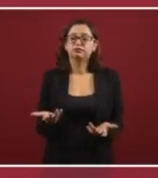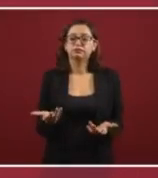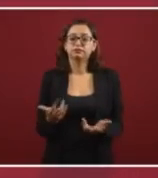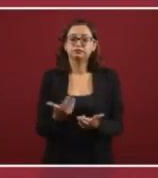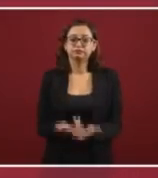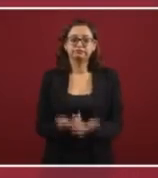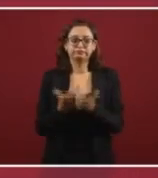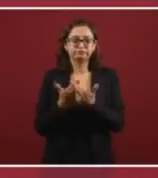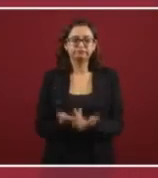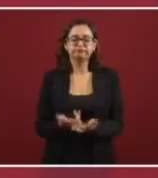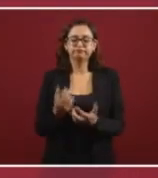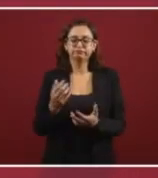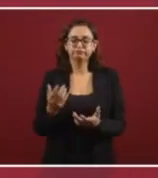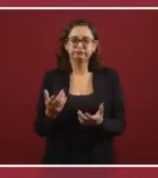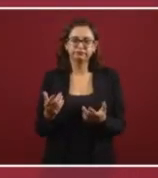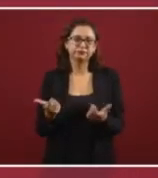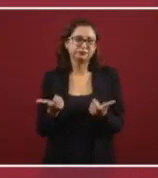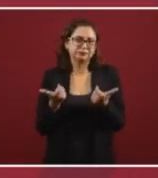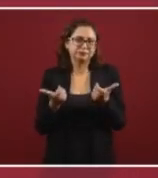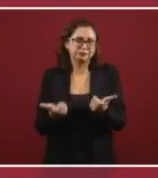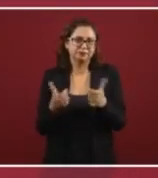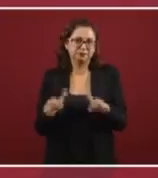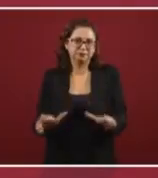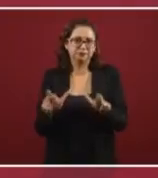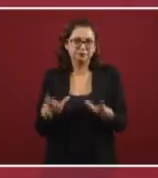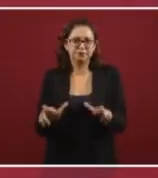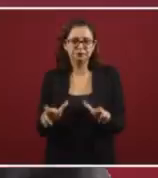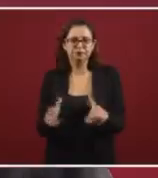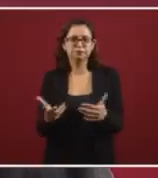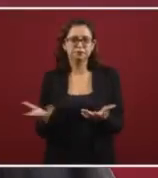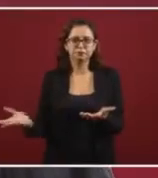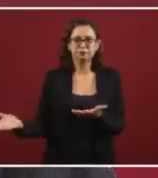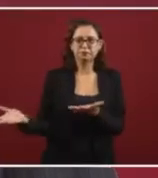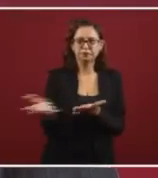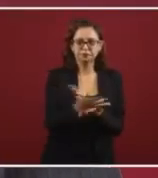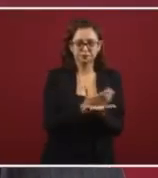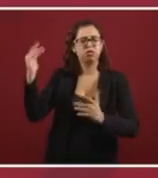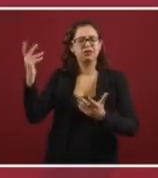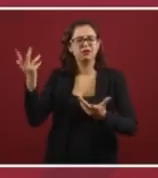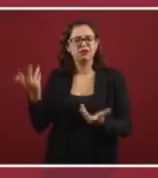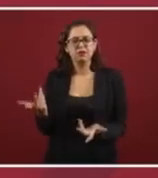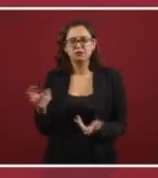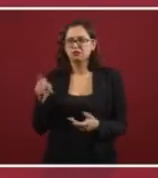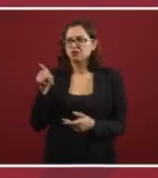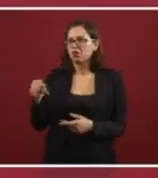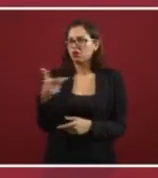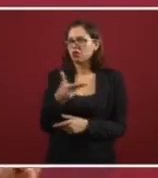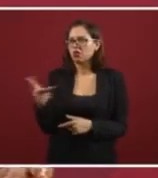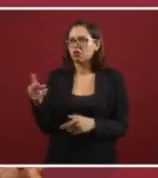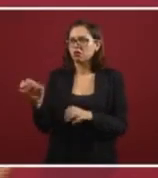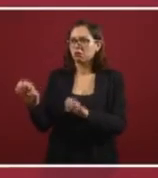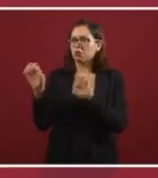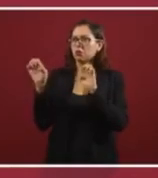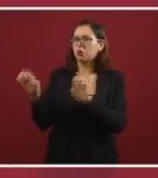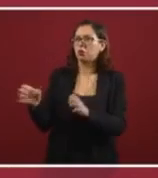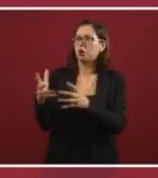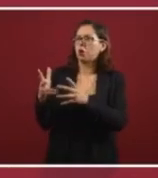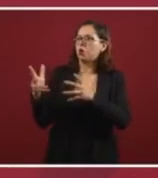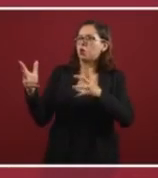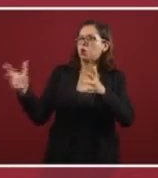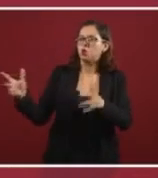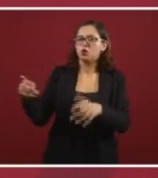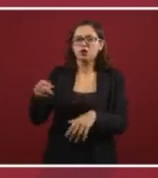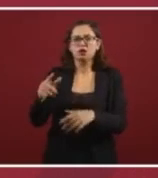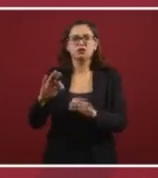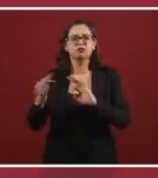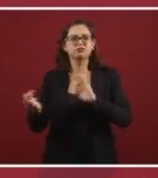riqueza, sino distribuye la riqueza. Explicó que a la par de las inversiones privadas,